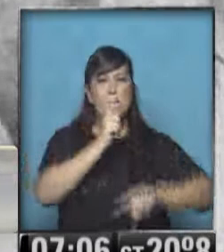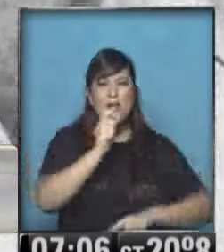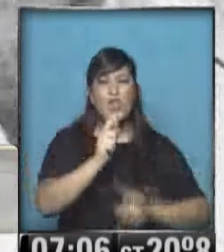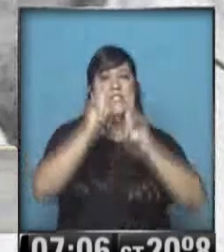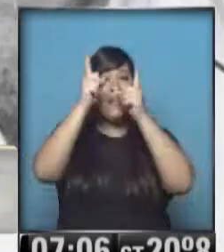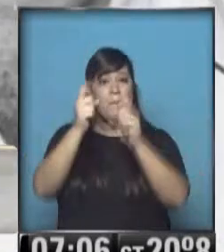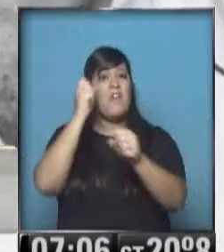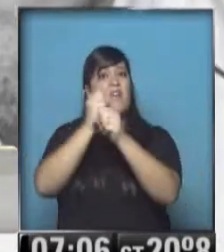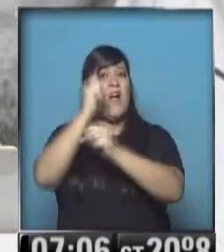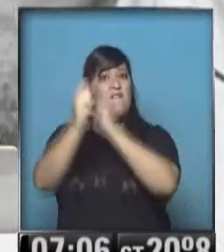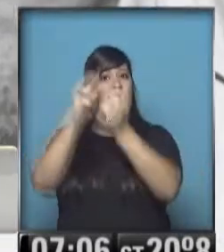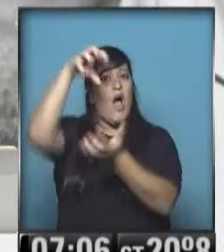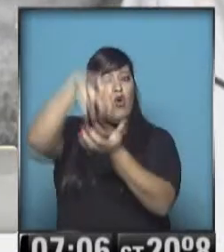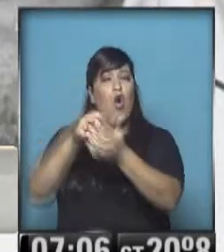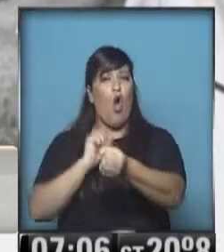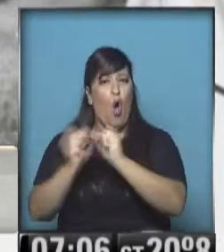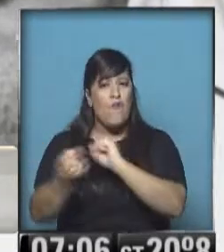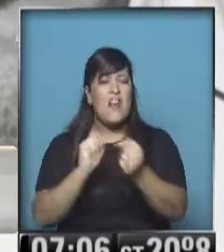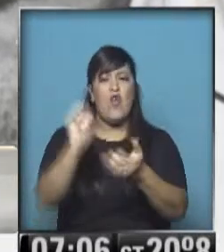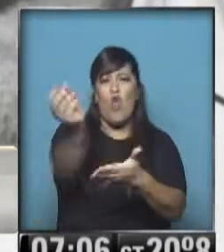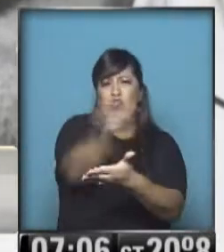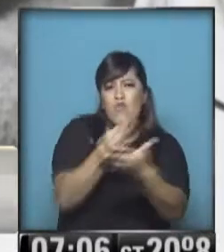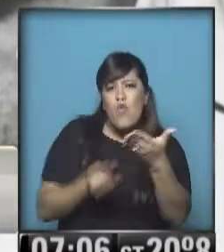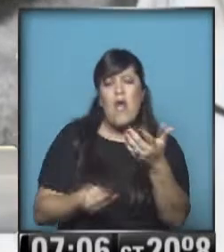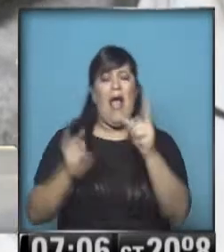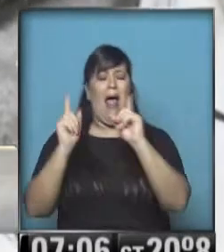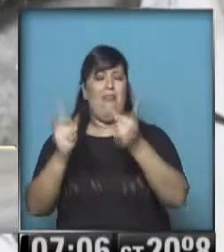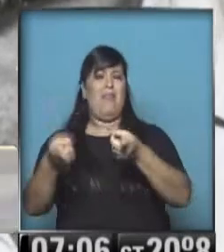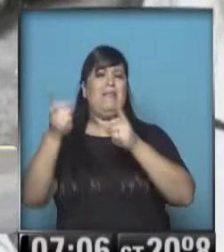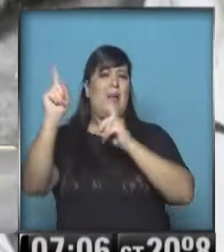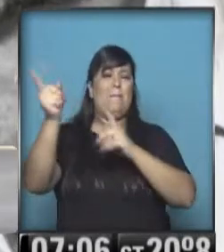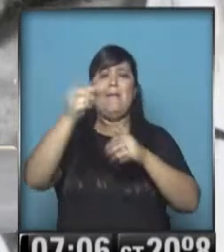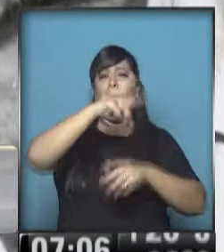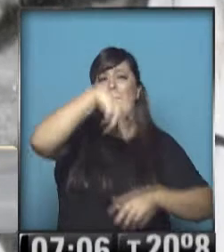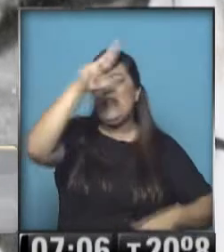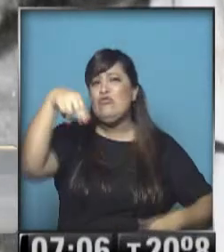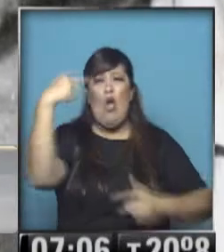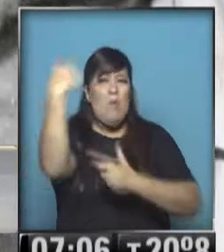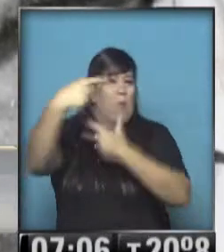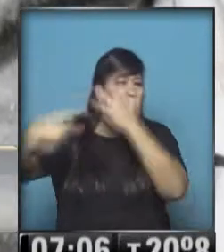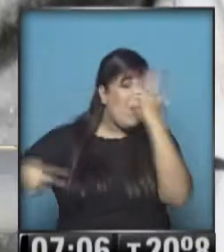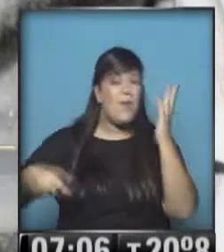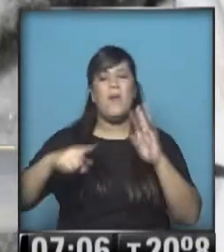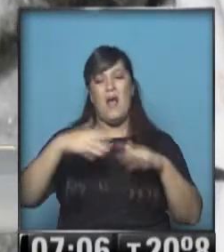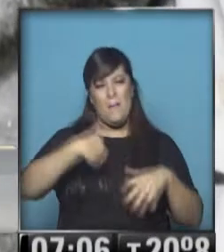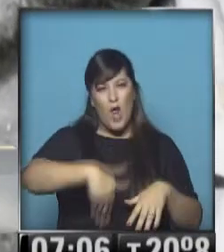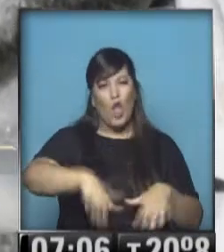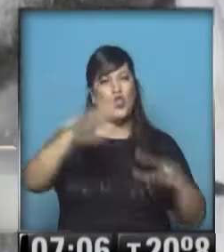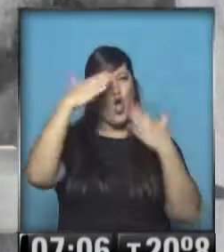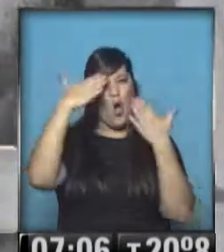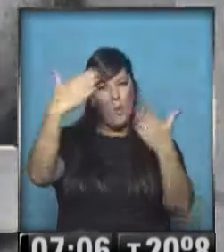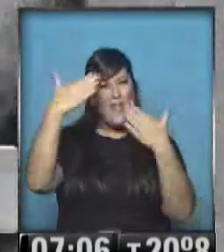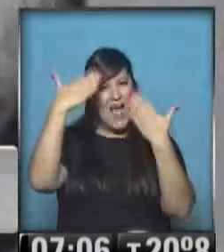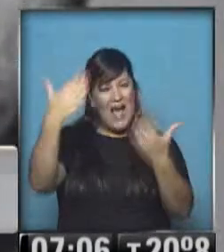una fábrica de insecticidas, fue dibujante, fue mensajero, cajero de banco, pintor de carteles, bueno, de todo. Más adelante, homenajes de todo